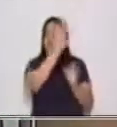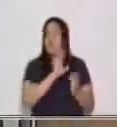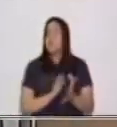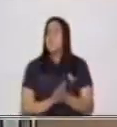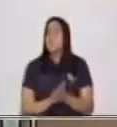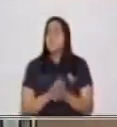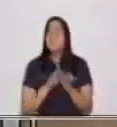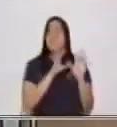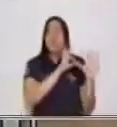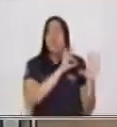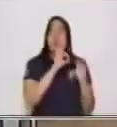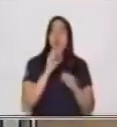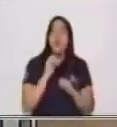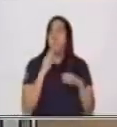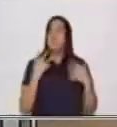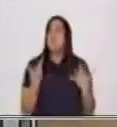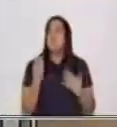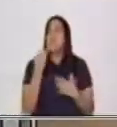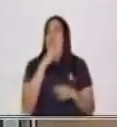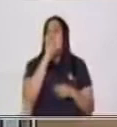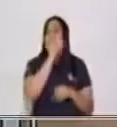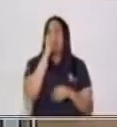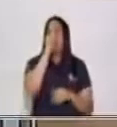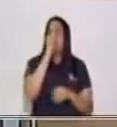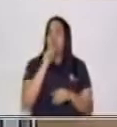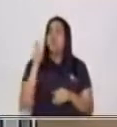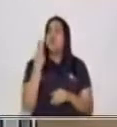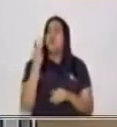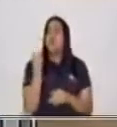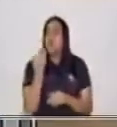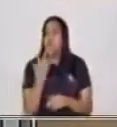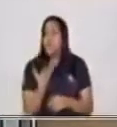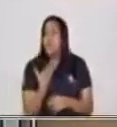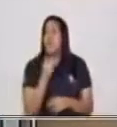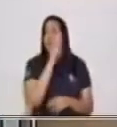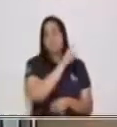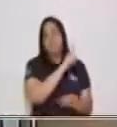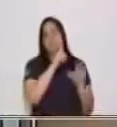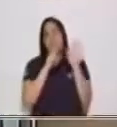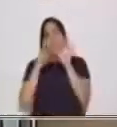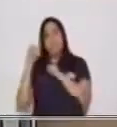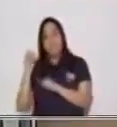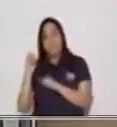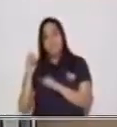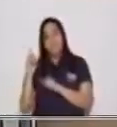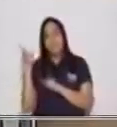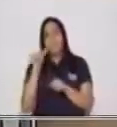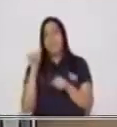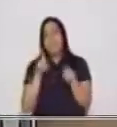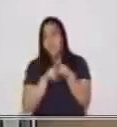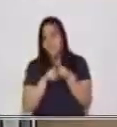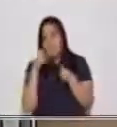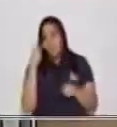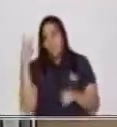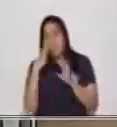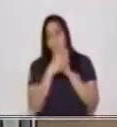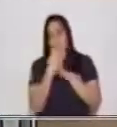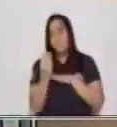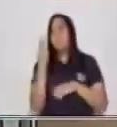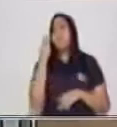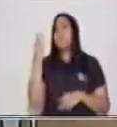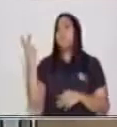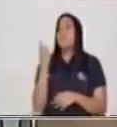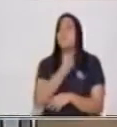y 80 por 2 nos da 160. Ahora realizamos acá la operación indicada, que es